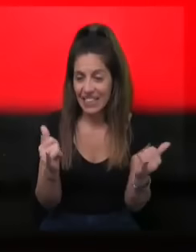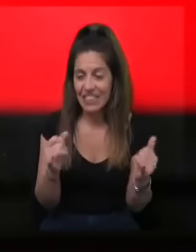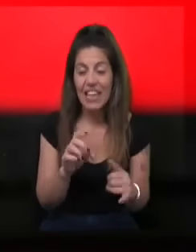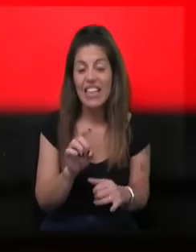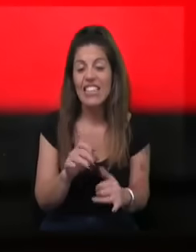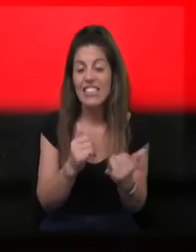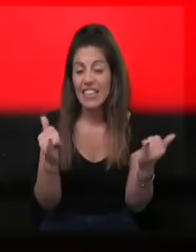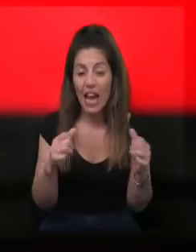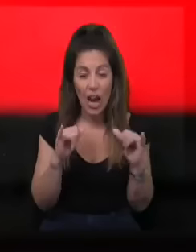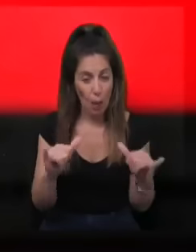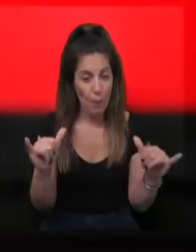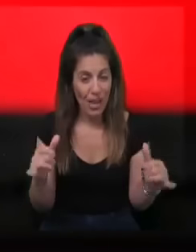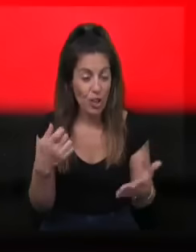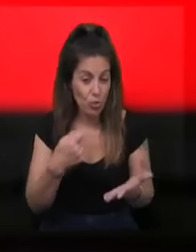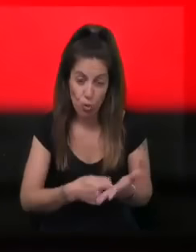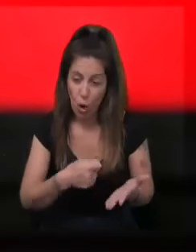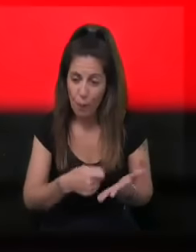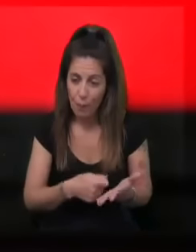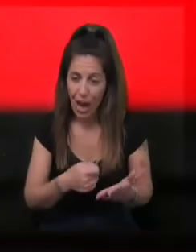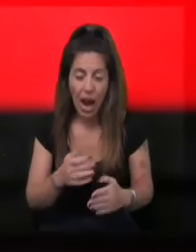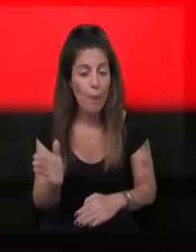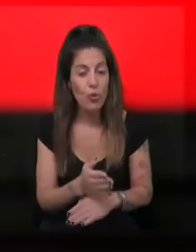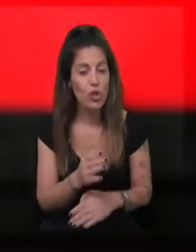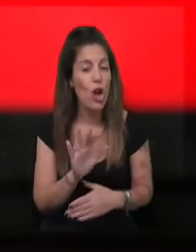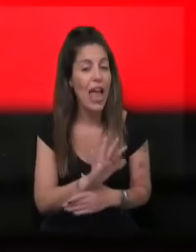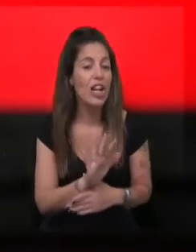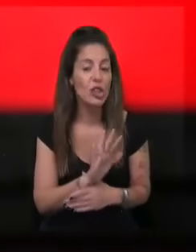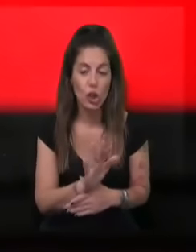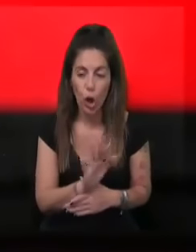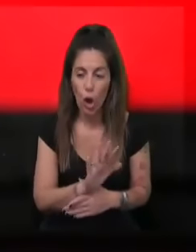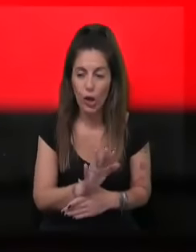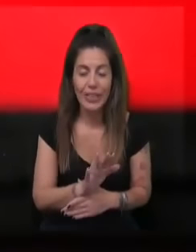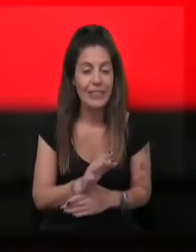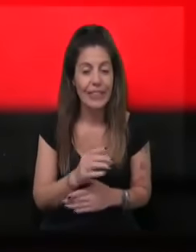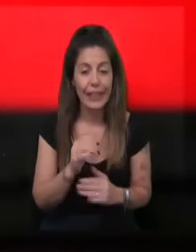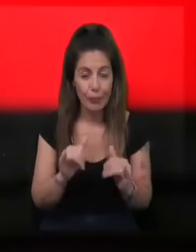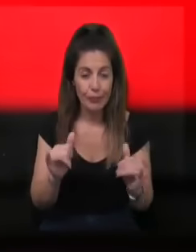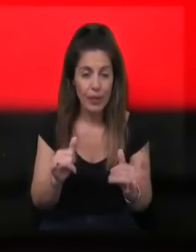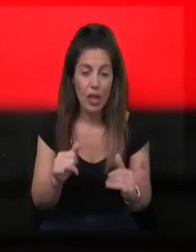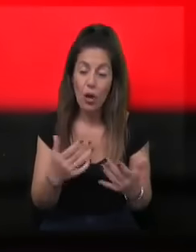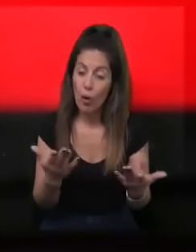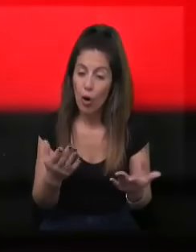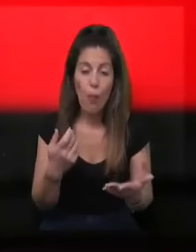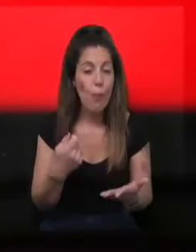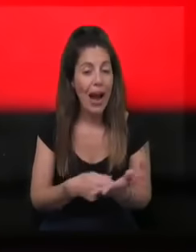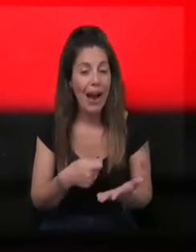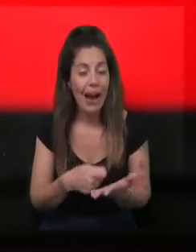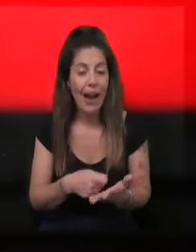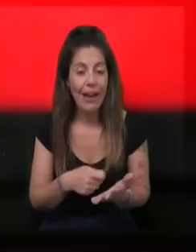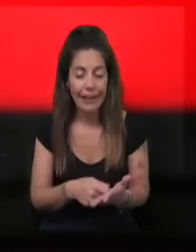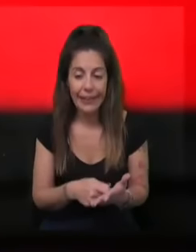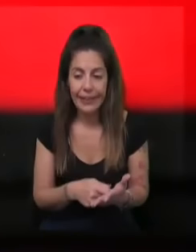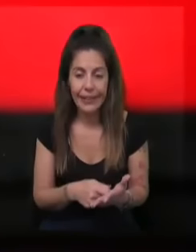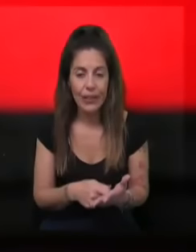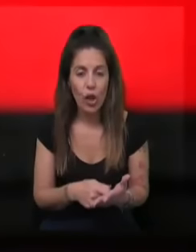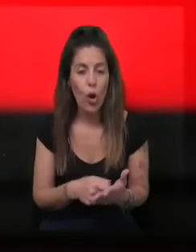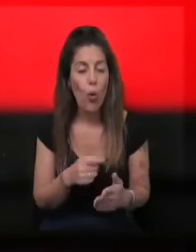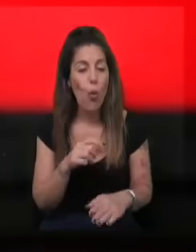días de campaña si uno paga producción actores y y y Pauta sale como pagarle el el eh un